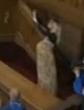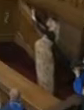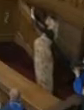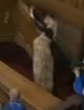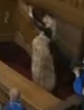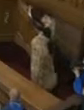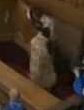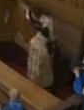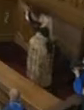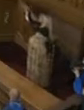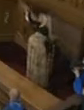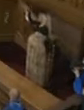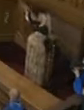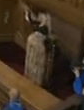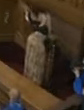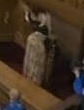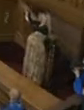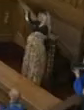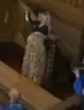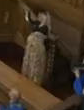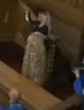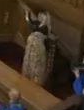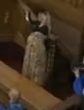Micrófono para el diputado Giuseppe Alessandrero, por favor.